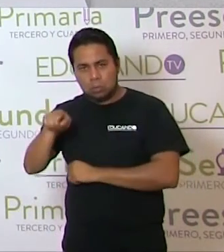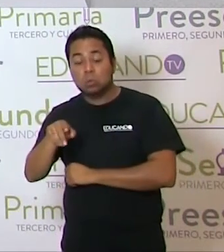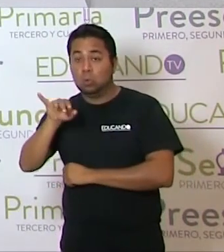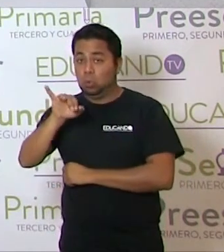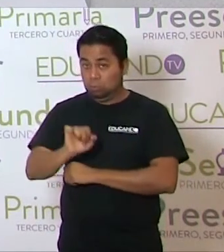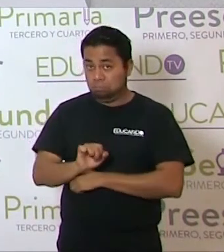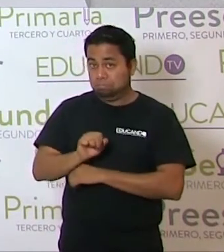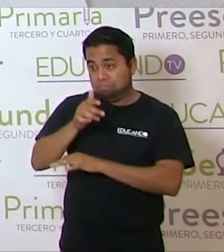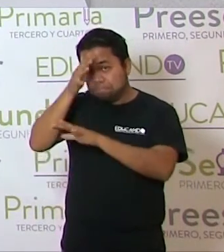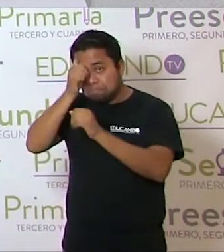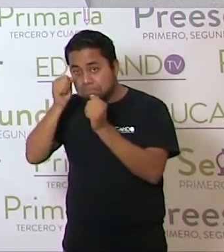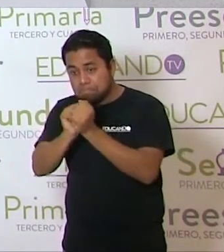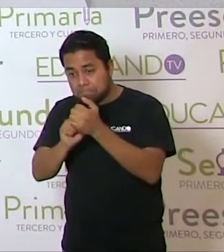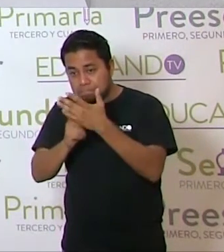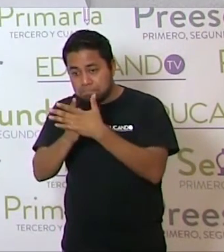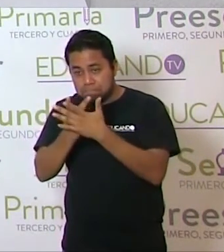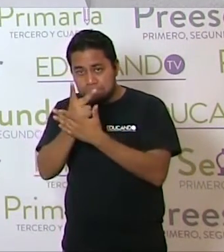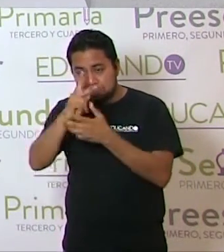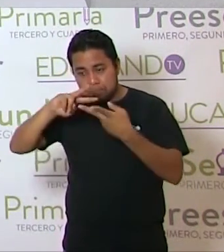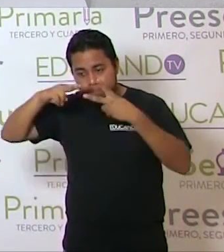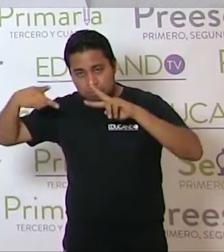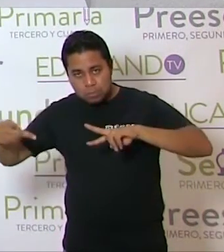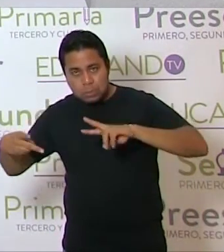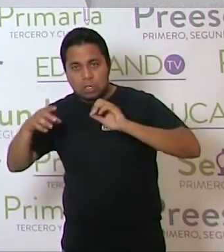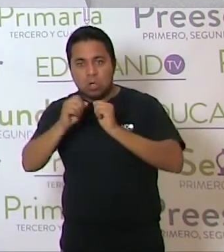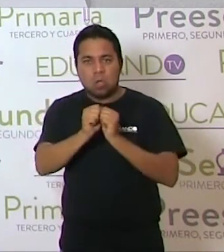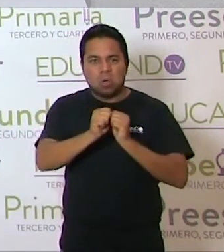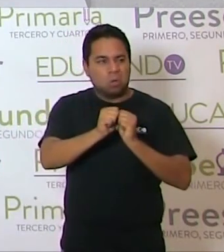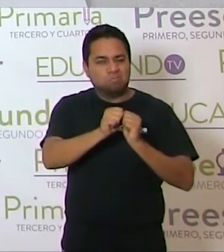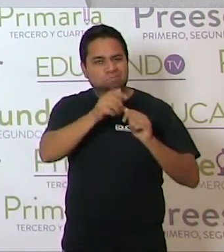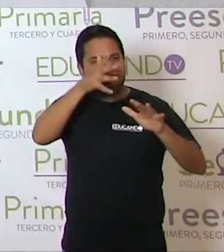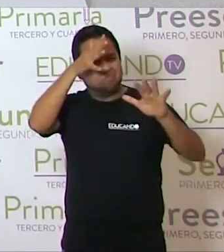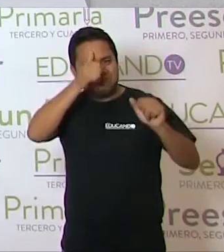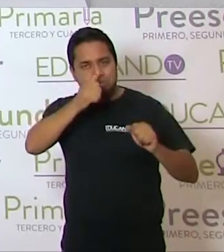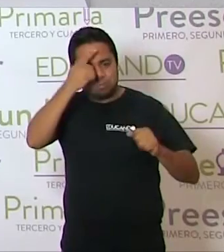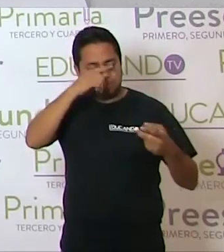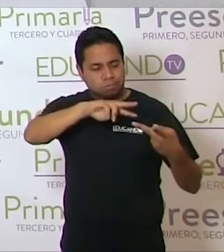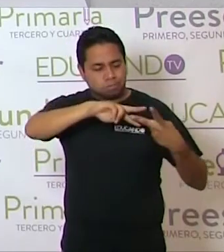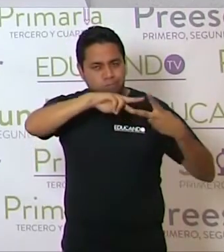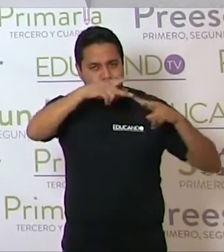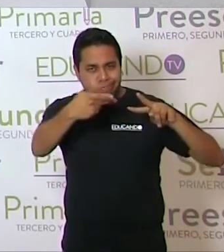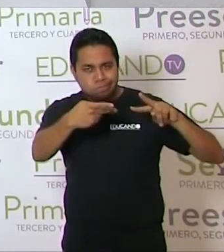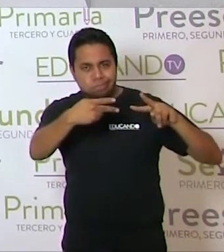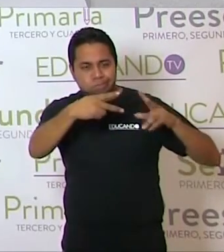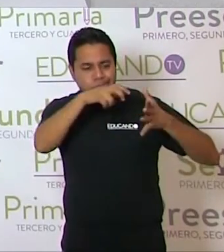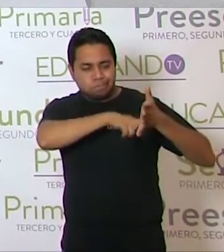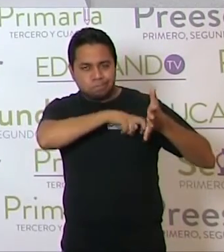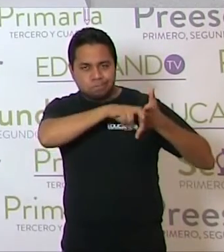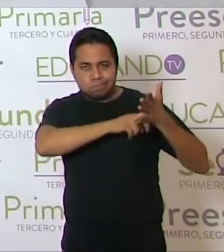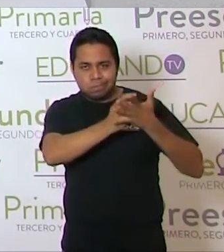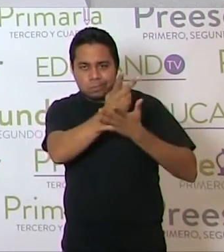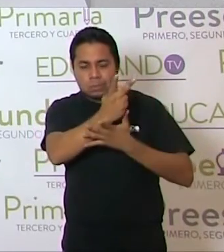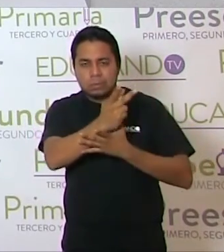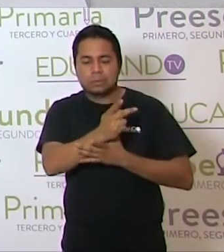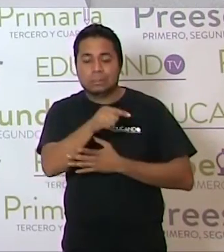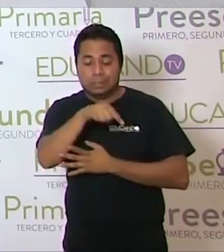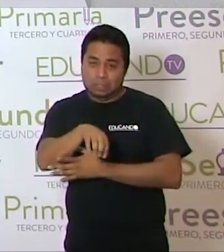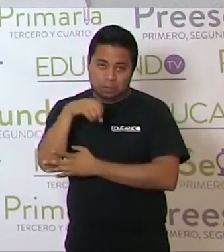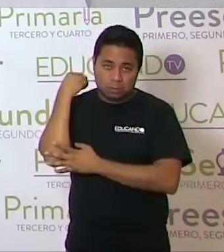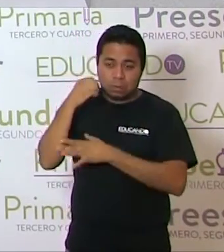de los cultivos transgénicos o en contra de los cultivos transgénicos en oaxaca según